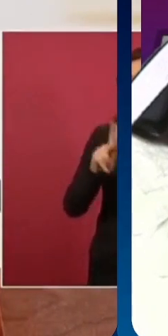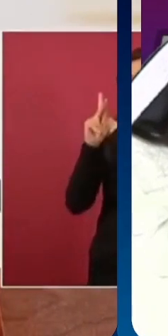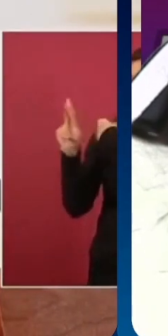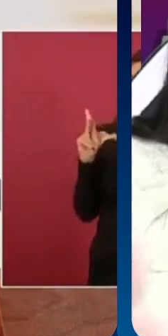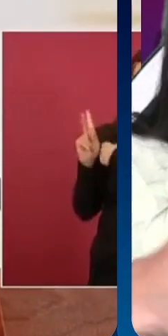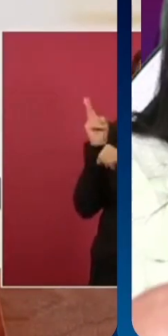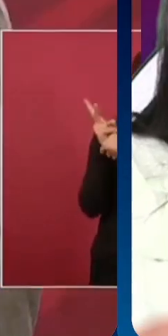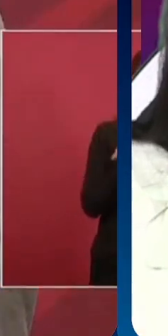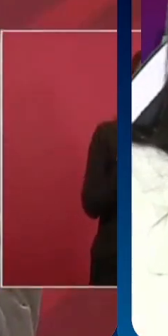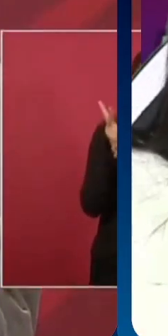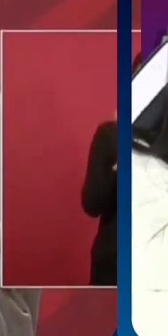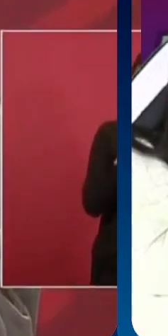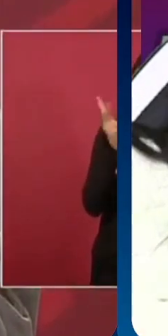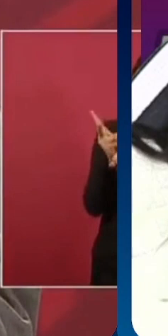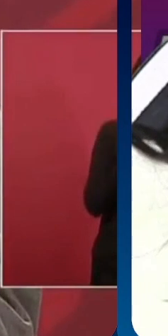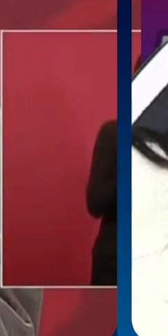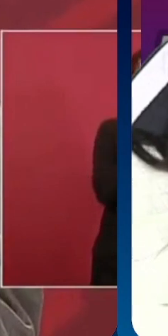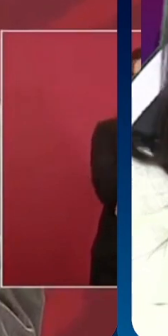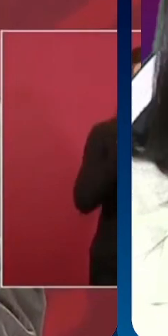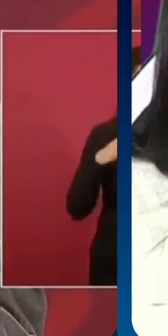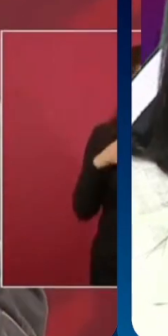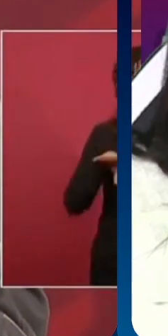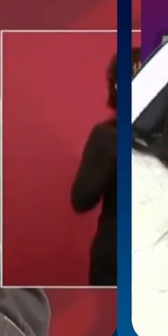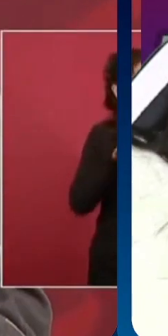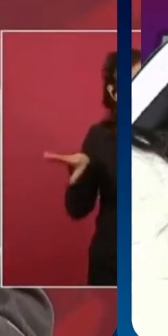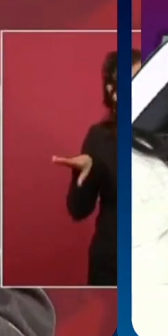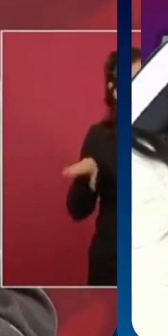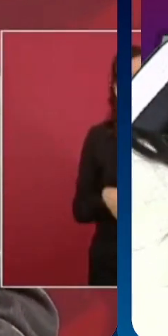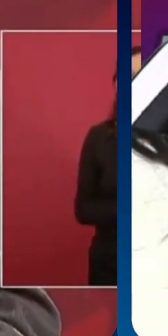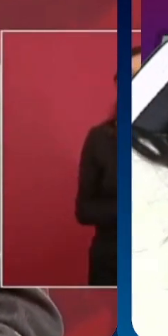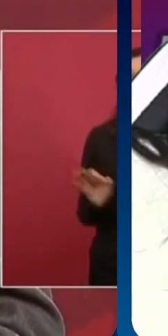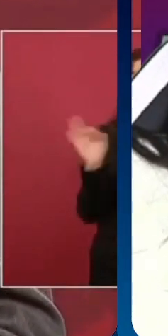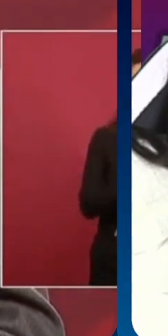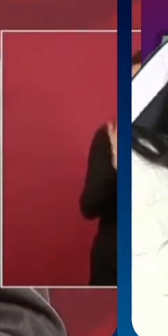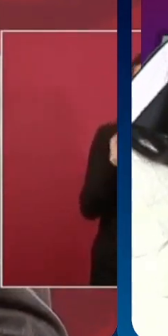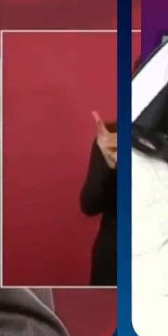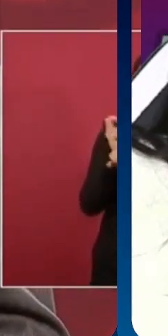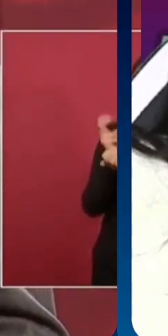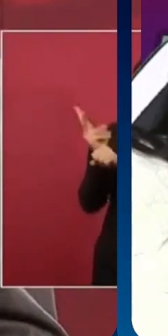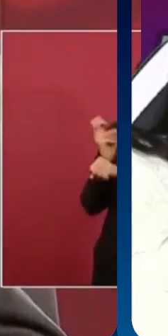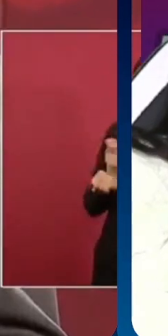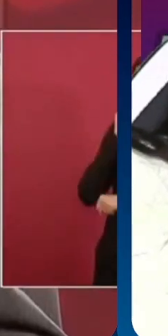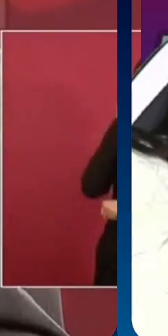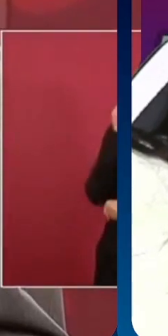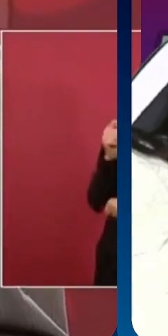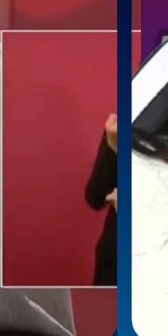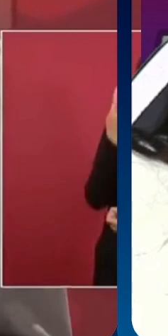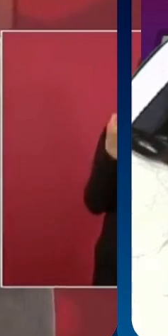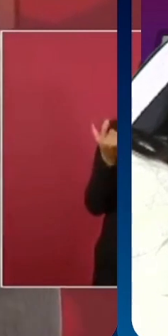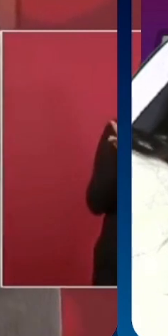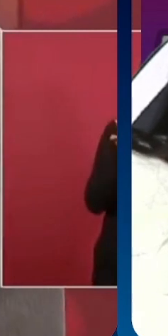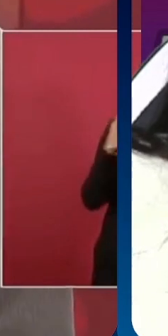a que nos dejen ese poderosísimo like para poder llegar a un mayor número de personas. Y familia, platicarles que luego de las declaraciones por parte